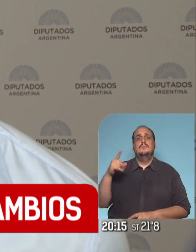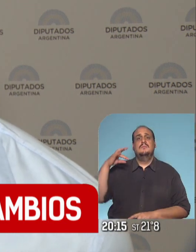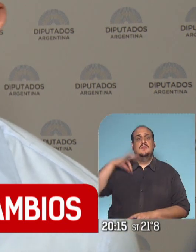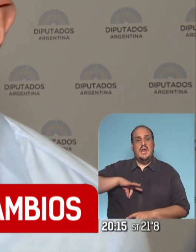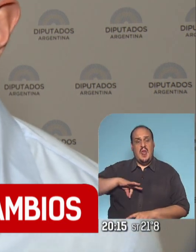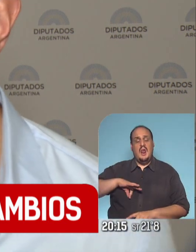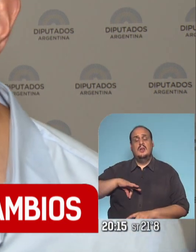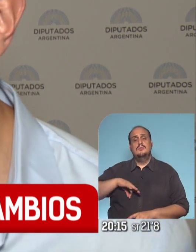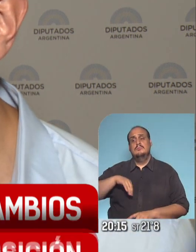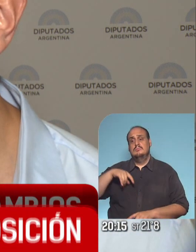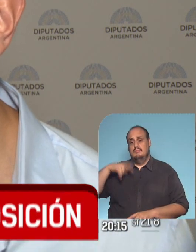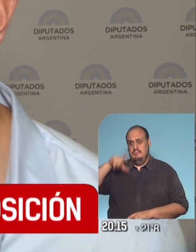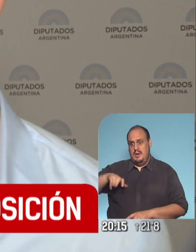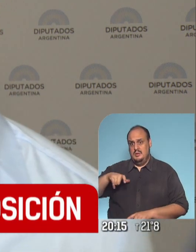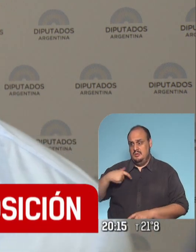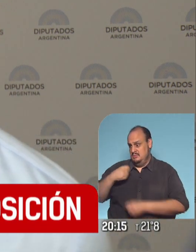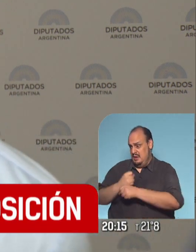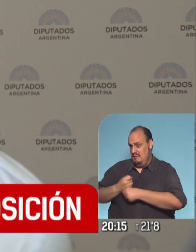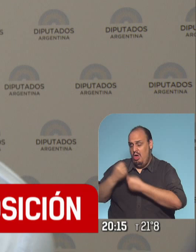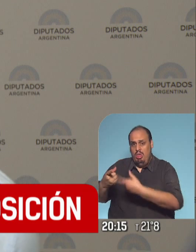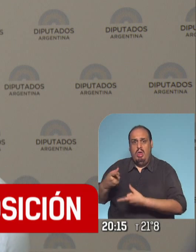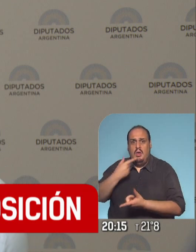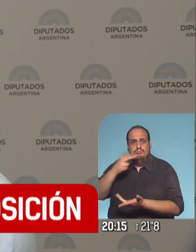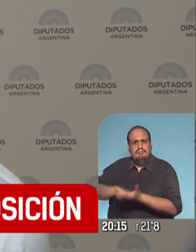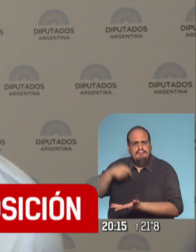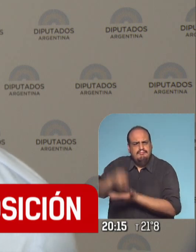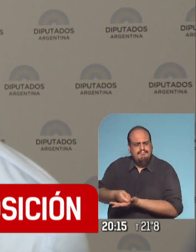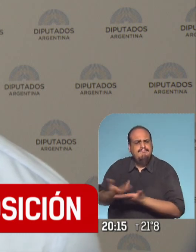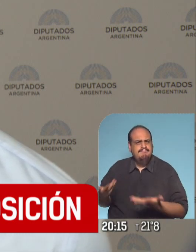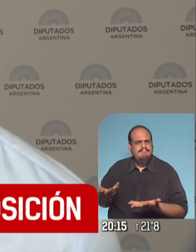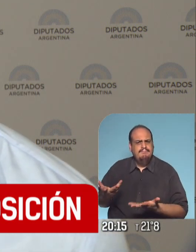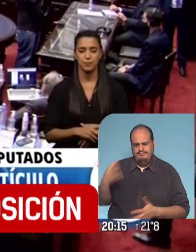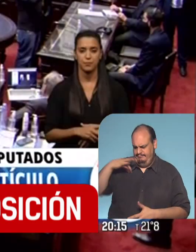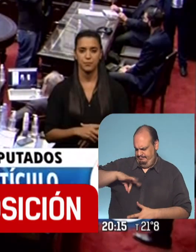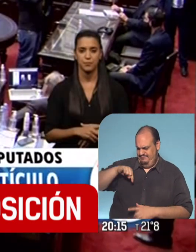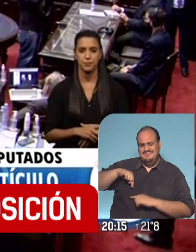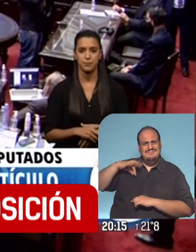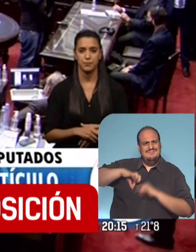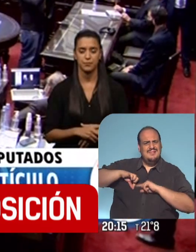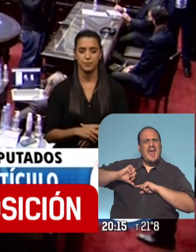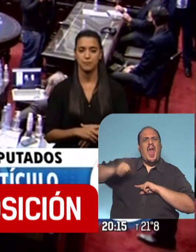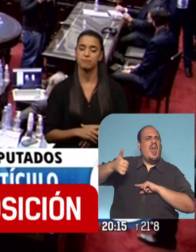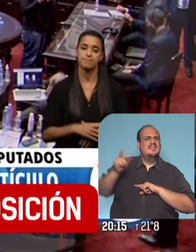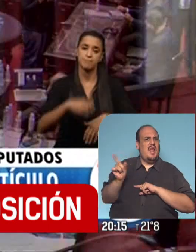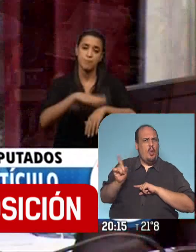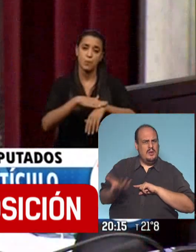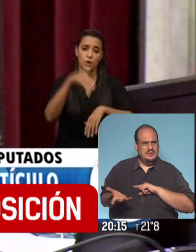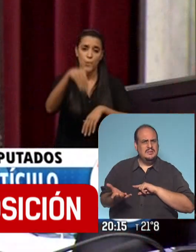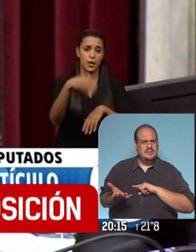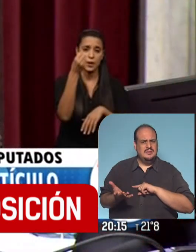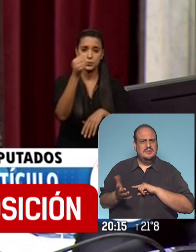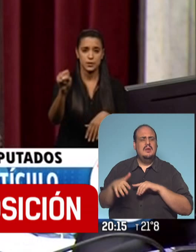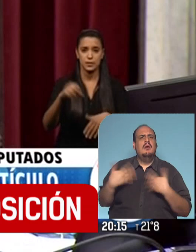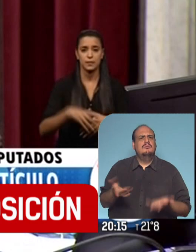dinero contra la prestación de un servicio o un trabajo. Por lo tanto, conceptualmente el salario no es ganancia, esto lo quiero dejar bien en claro.